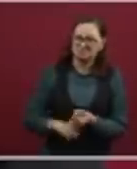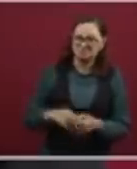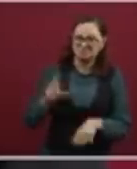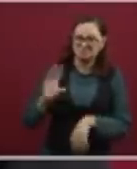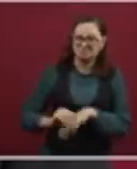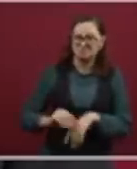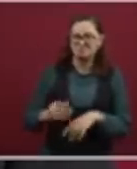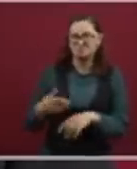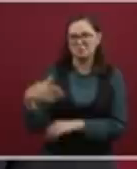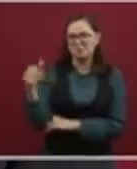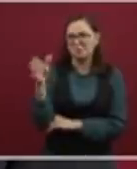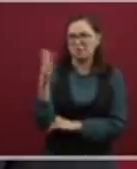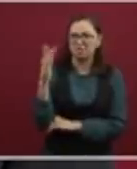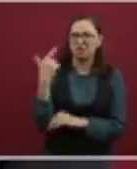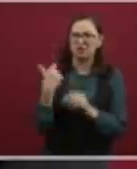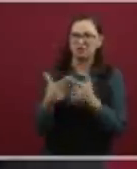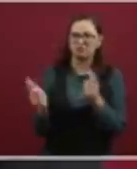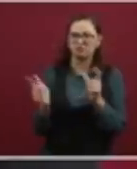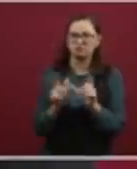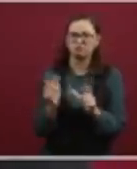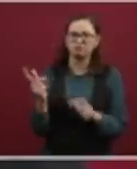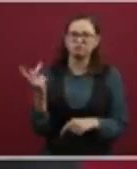se